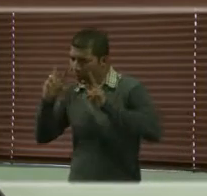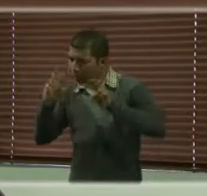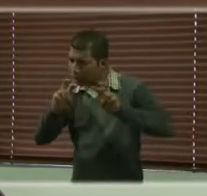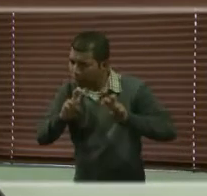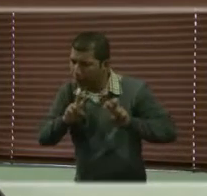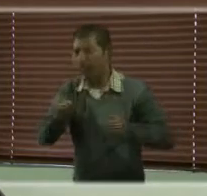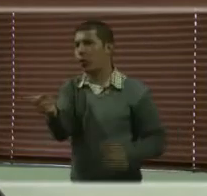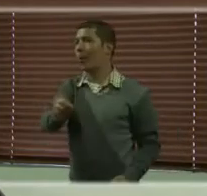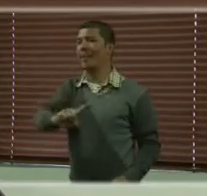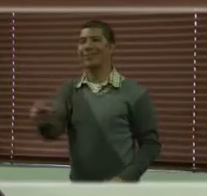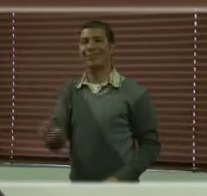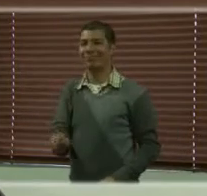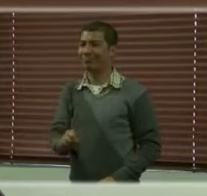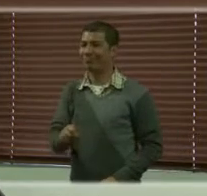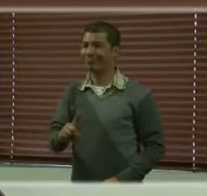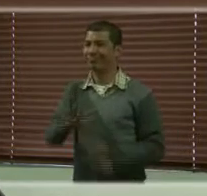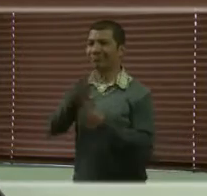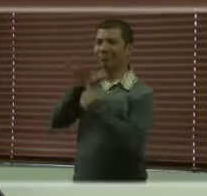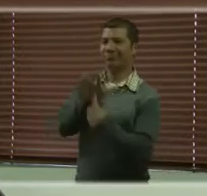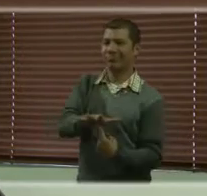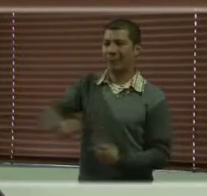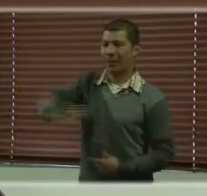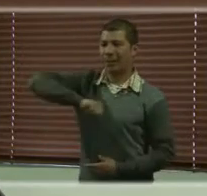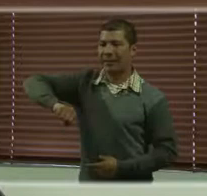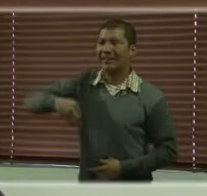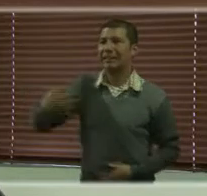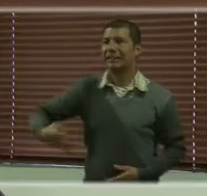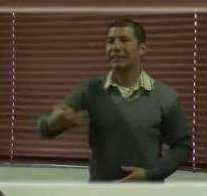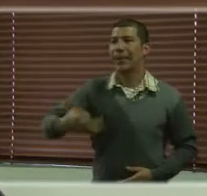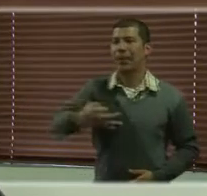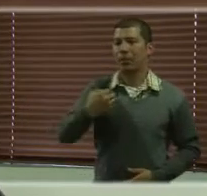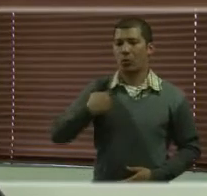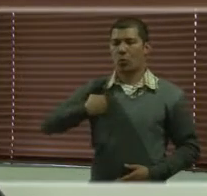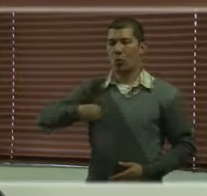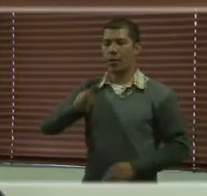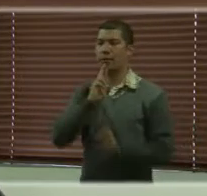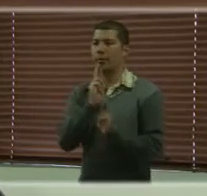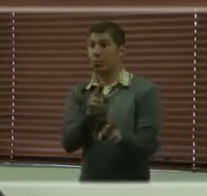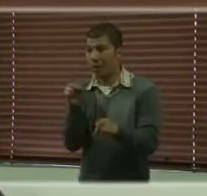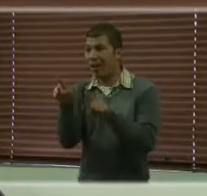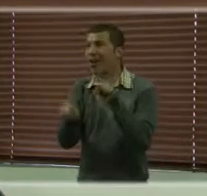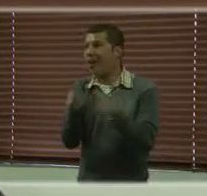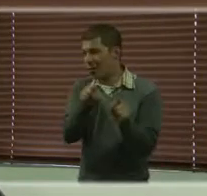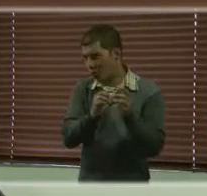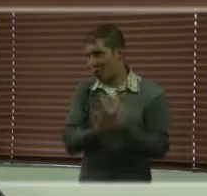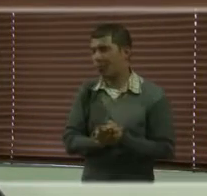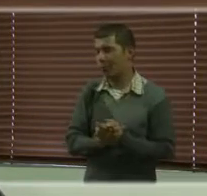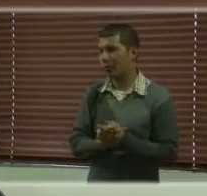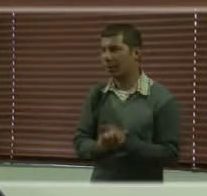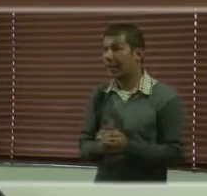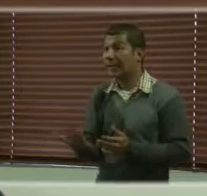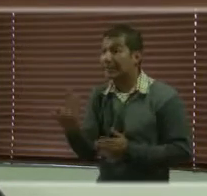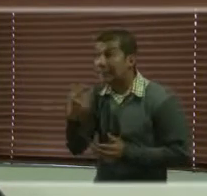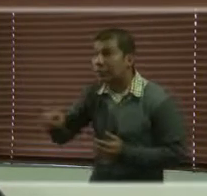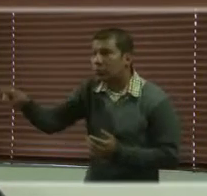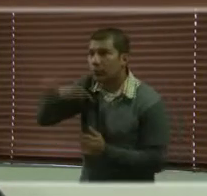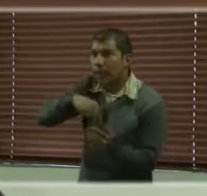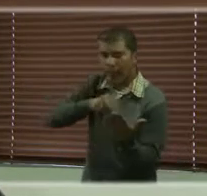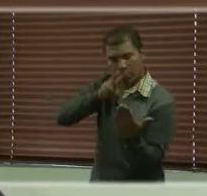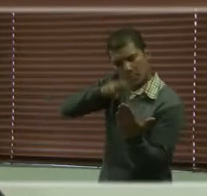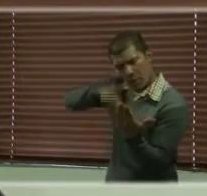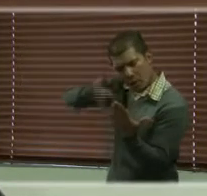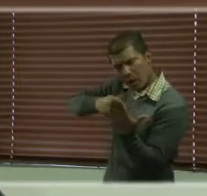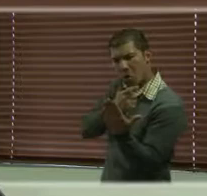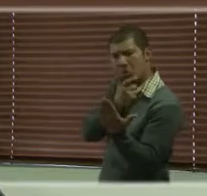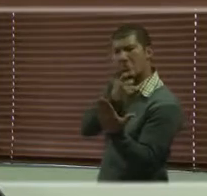para ir conociendo mejor los alcances de cada artículo y también para ir interpretando mejor De qué manera se